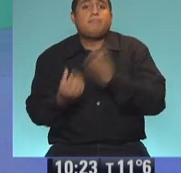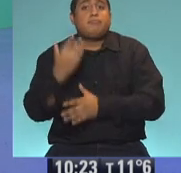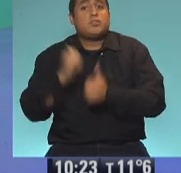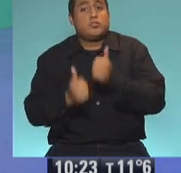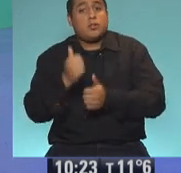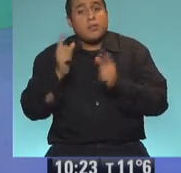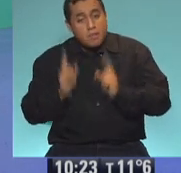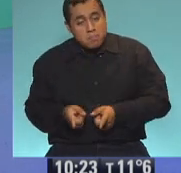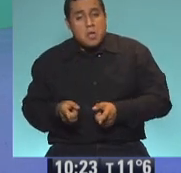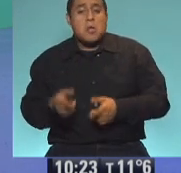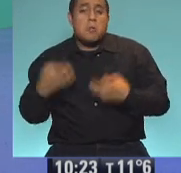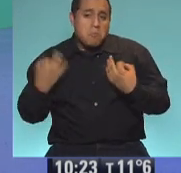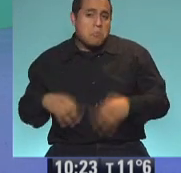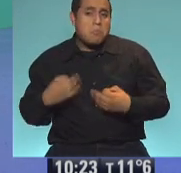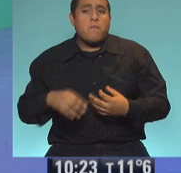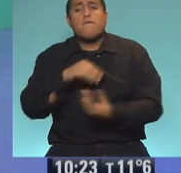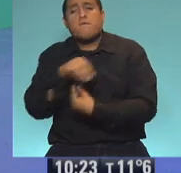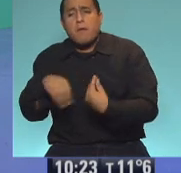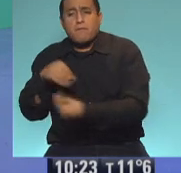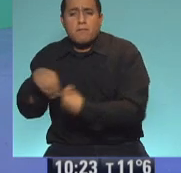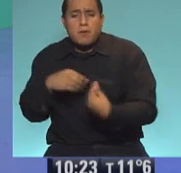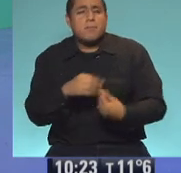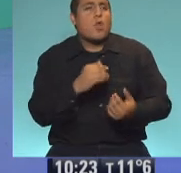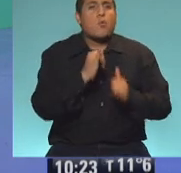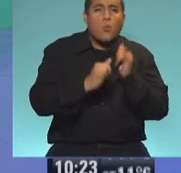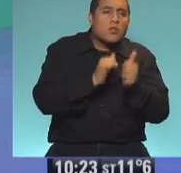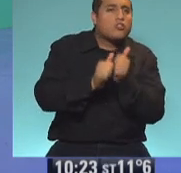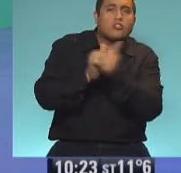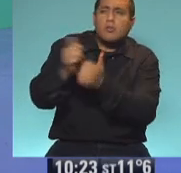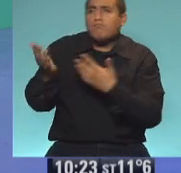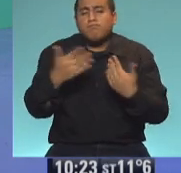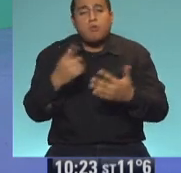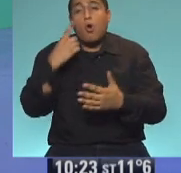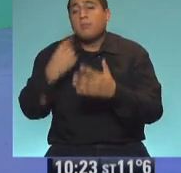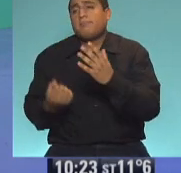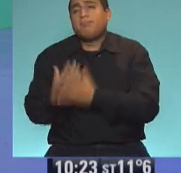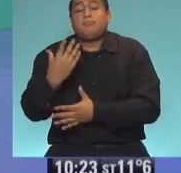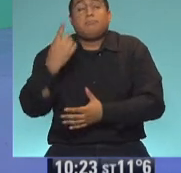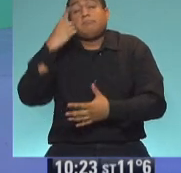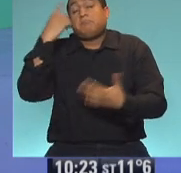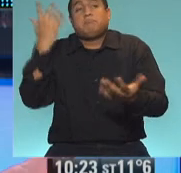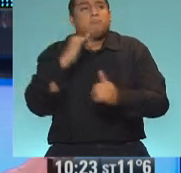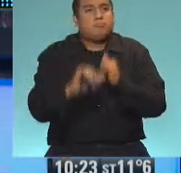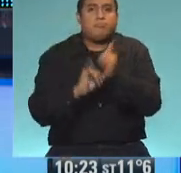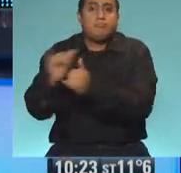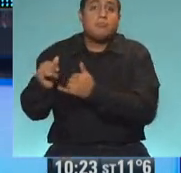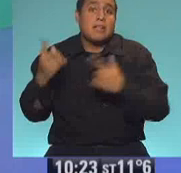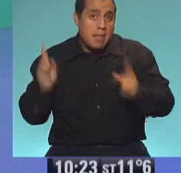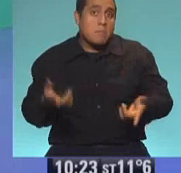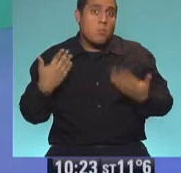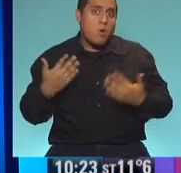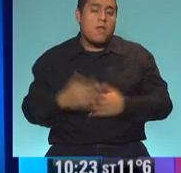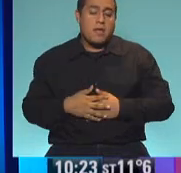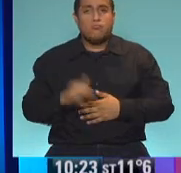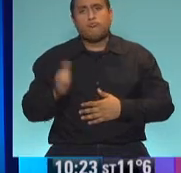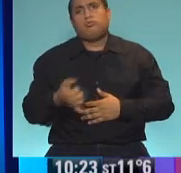es muy divertido. Claro con que la sí. Familia y contar historias inventadas, historias, claro. Que nos vienen de la imaginación. Claro que sí,